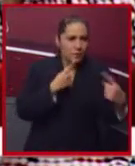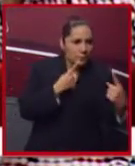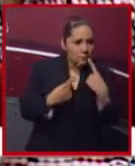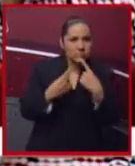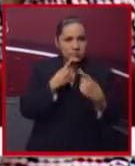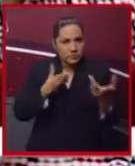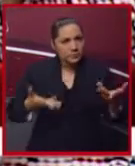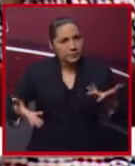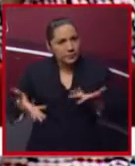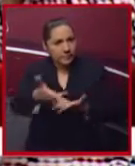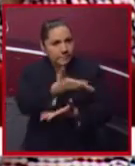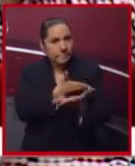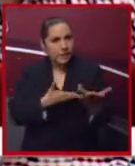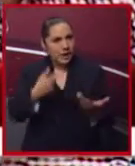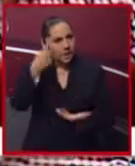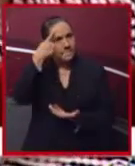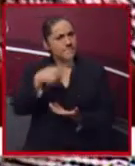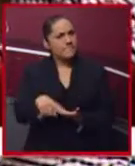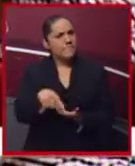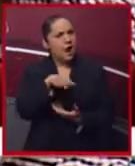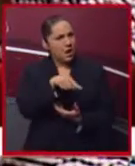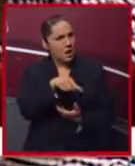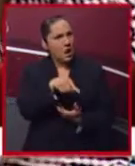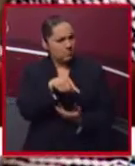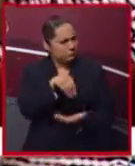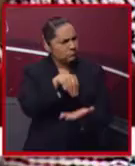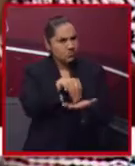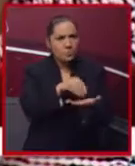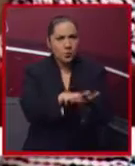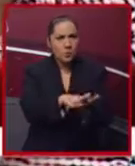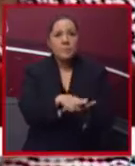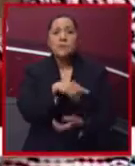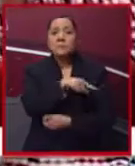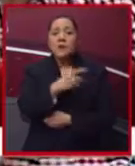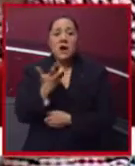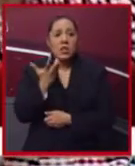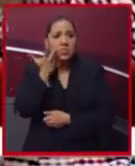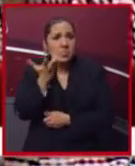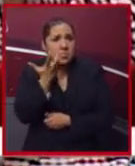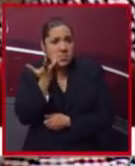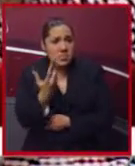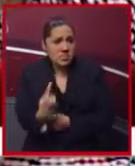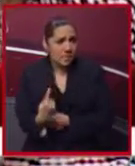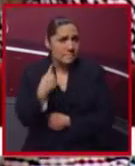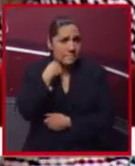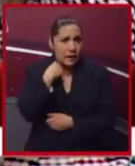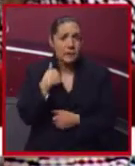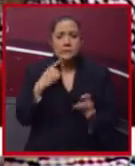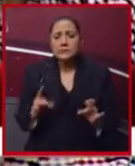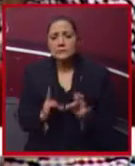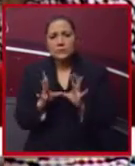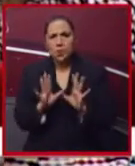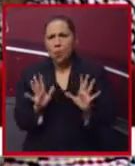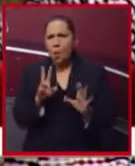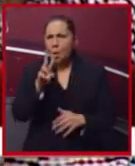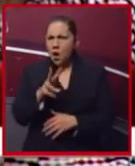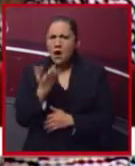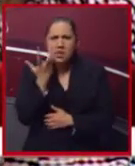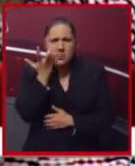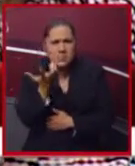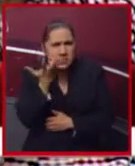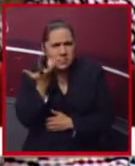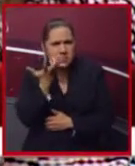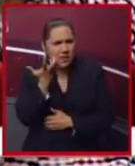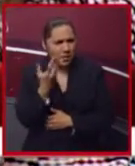El homicidio doloso no puede ser la solución para la prisión preventiva de los asesinatos